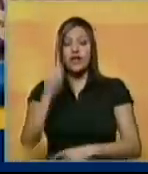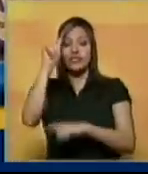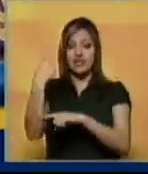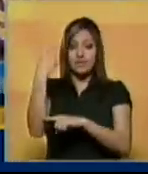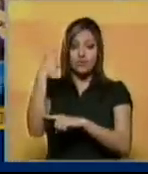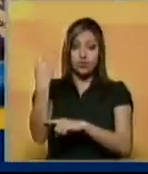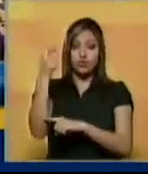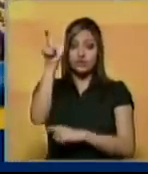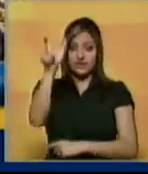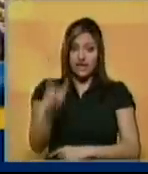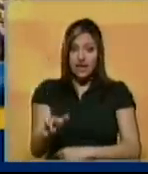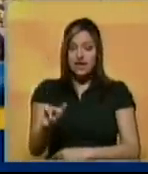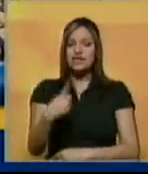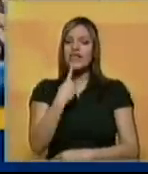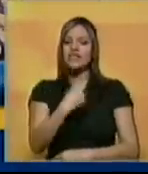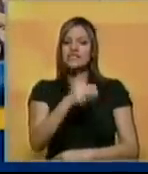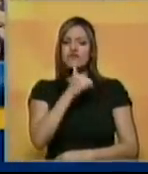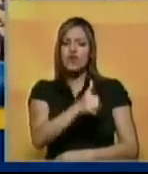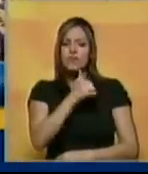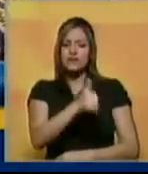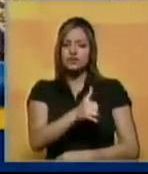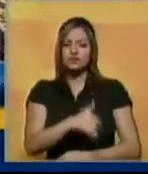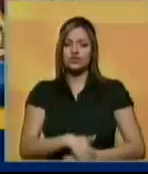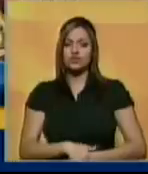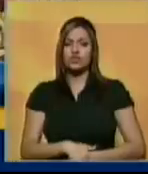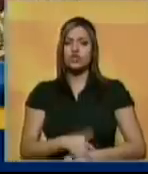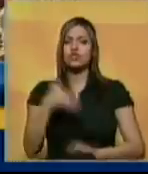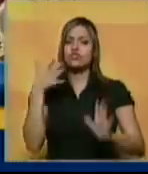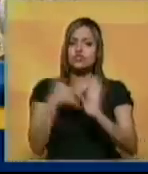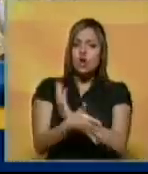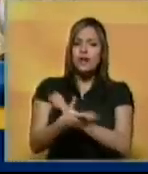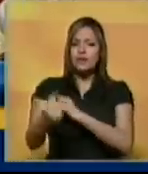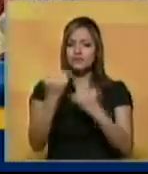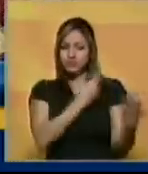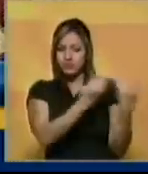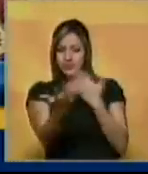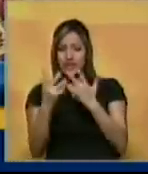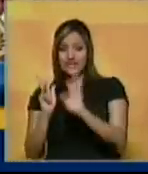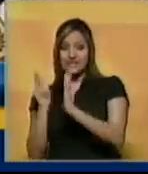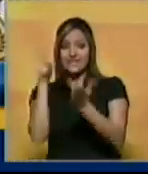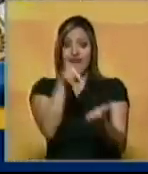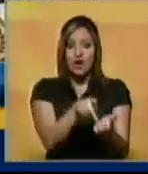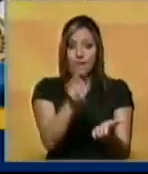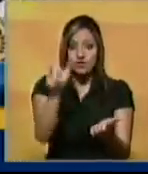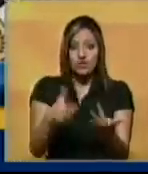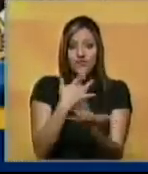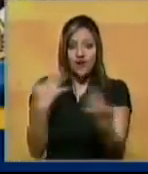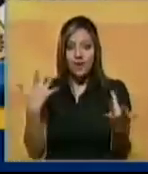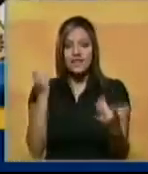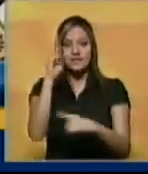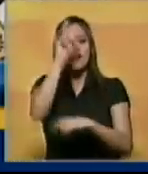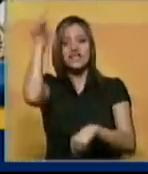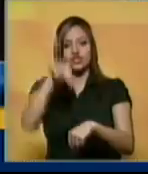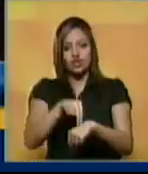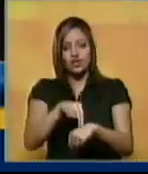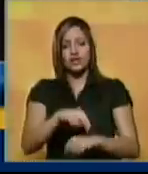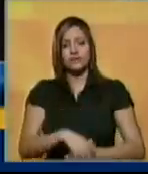Linora Figuera. Vamos a escuchar lo que dice en torno a la movilización y la llegada de los artistas aquí a la Asamblea Nacional.